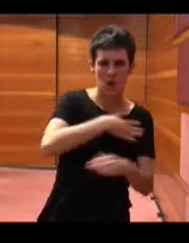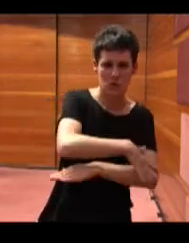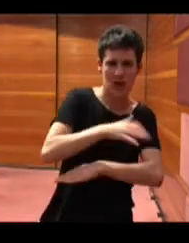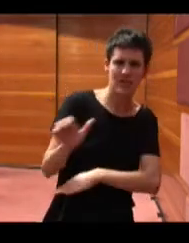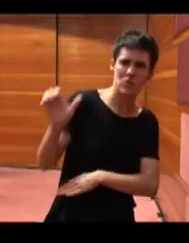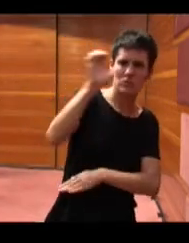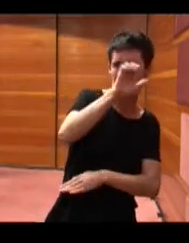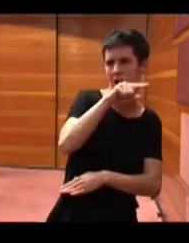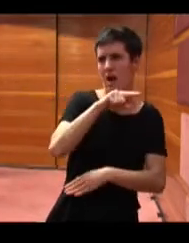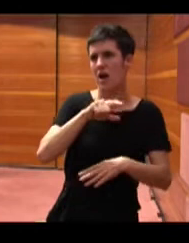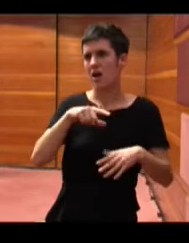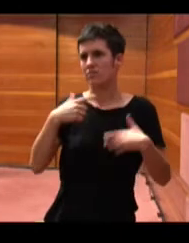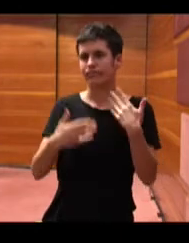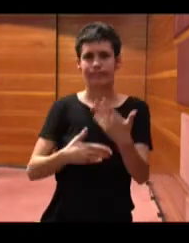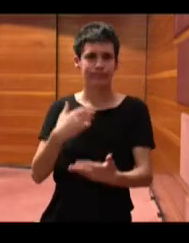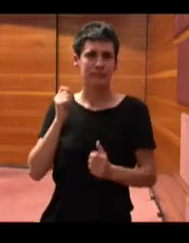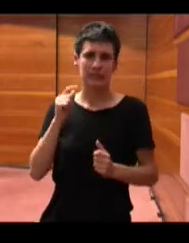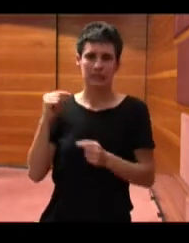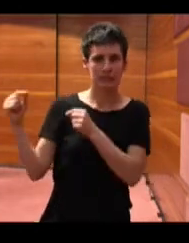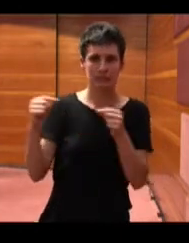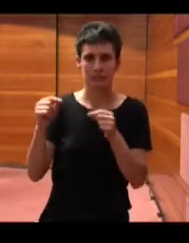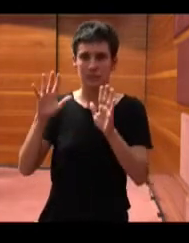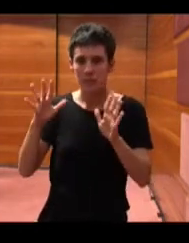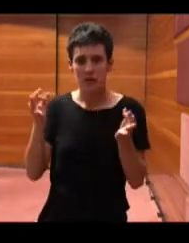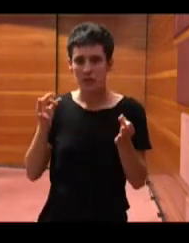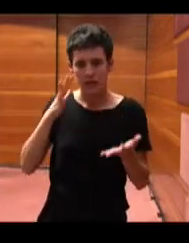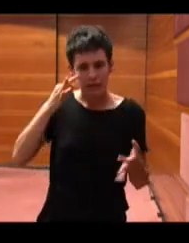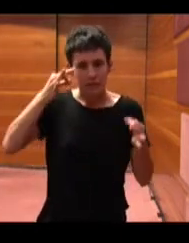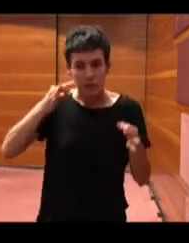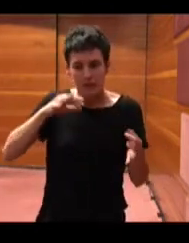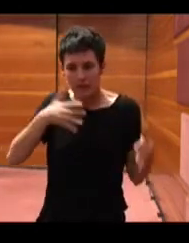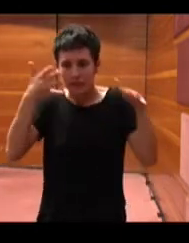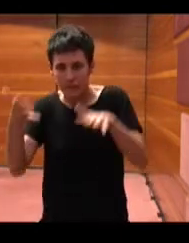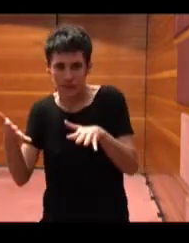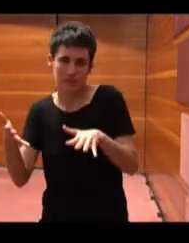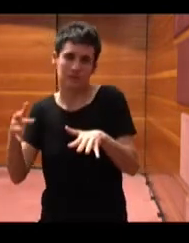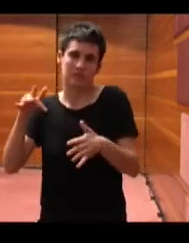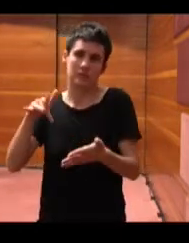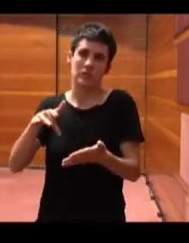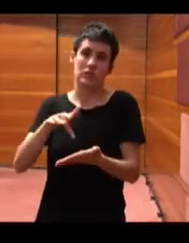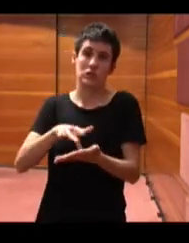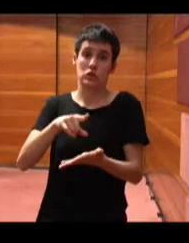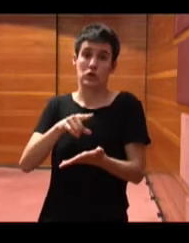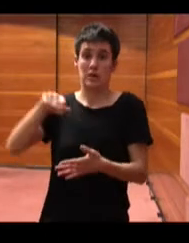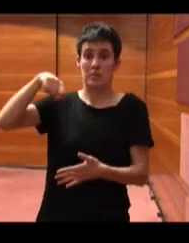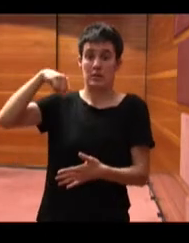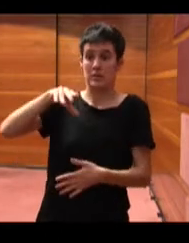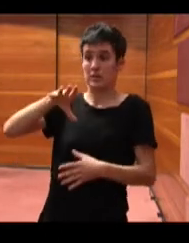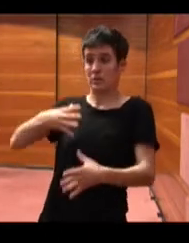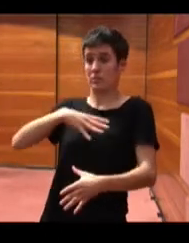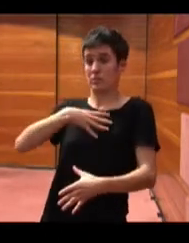hablando de esto, pero esto no cristalizó hasta que no hubiera una práctica sólida. Y lo que hizo Obama al llegar al puesto de presidente es decir,